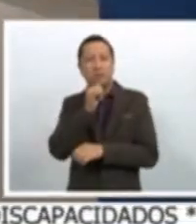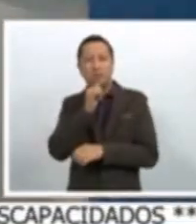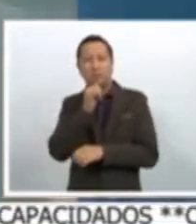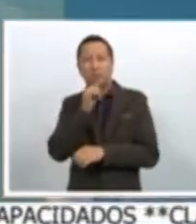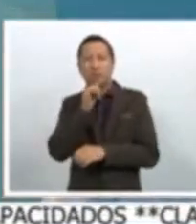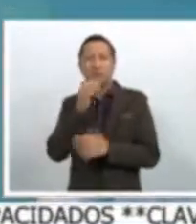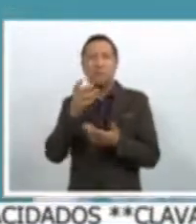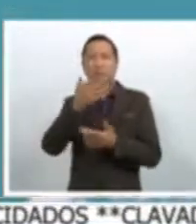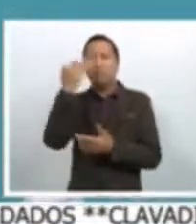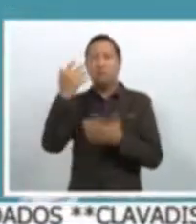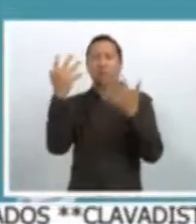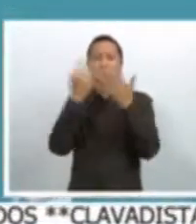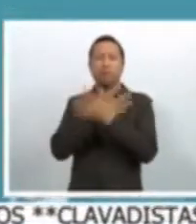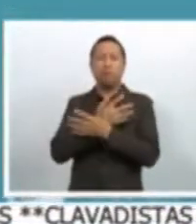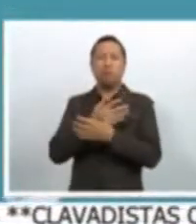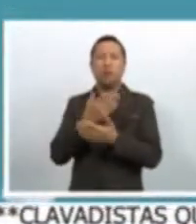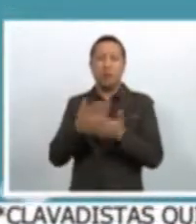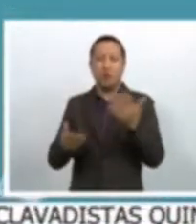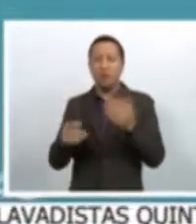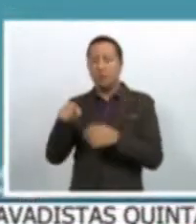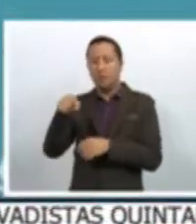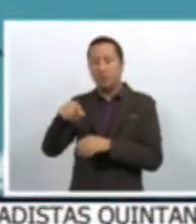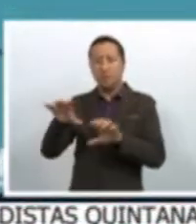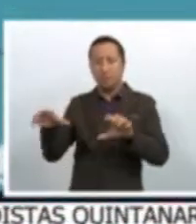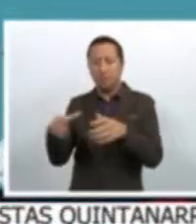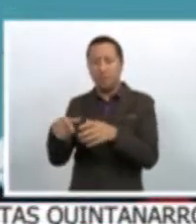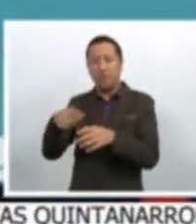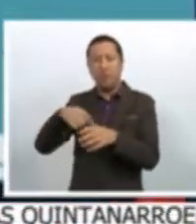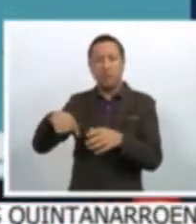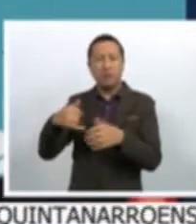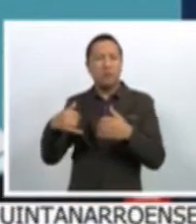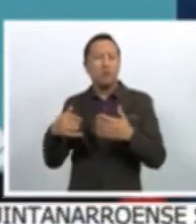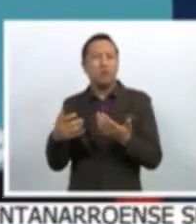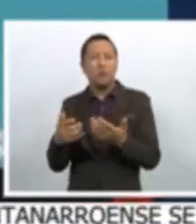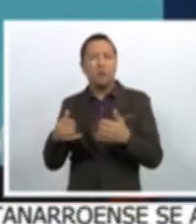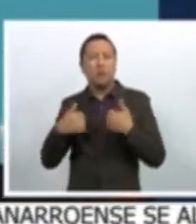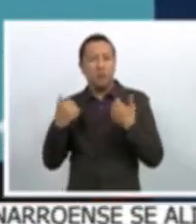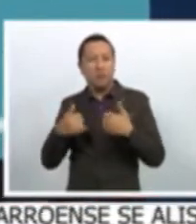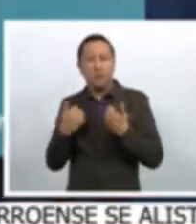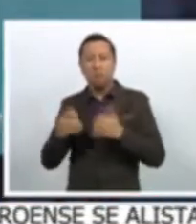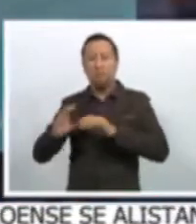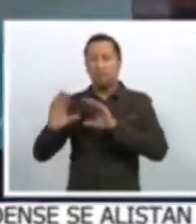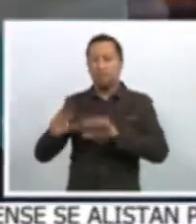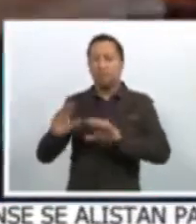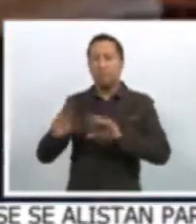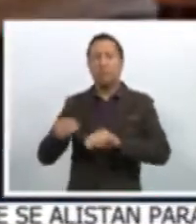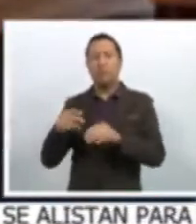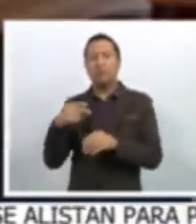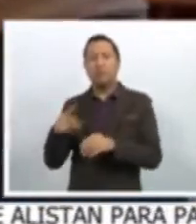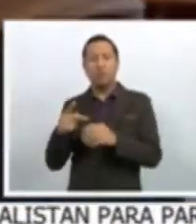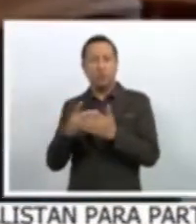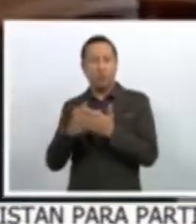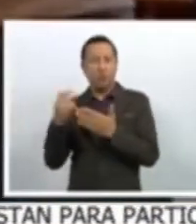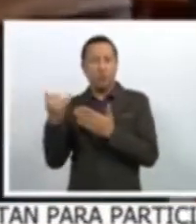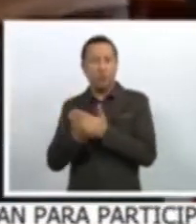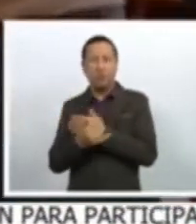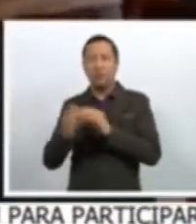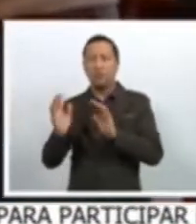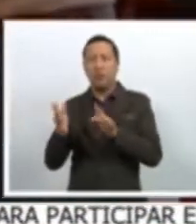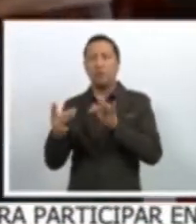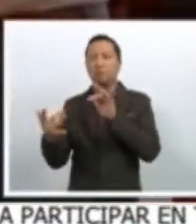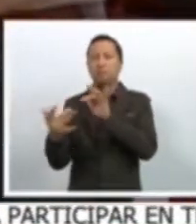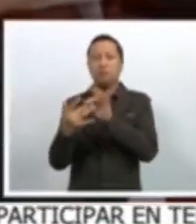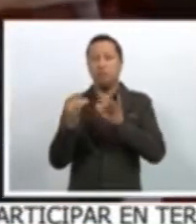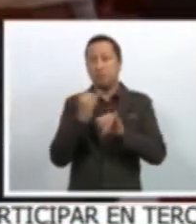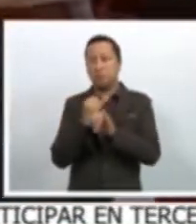digital, y ha sido una transición más complicada. Lo que queremos es que estos proyectos nazcan ya con estas herramientas digitales. Entonces, son 100